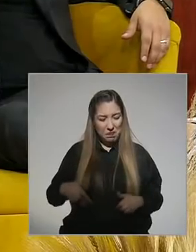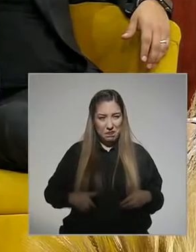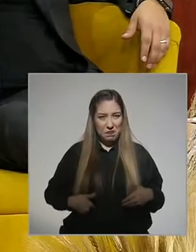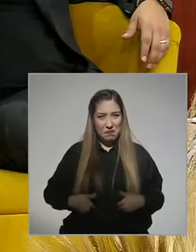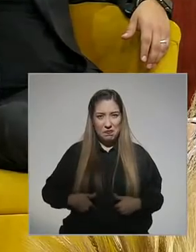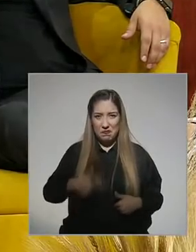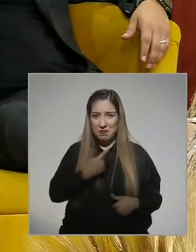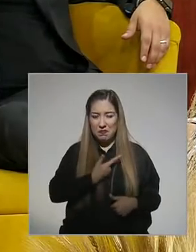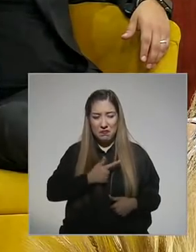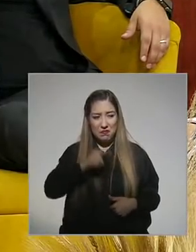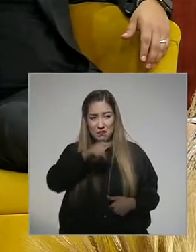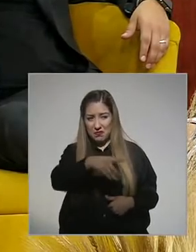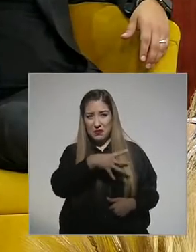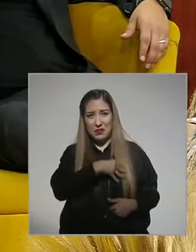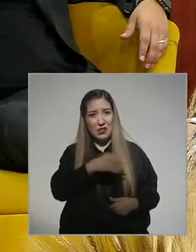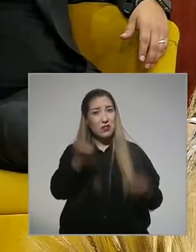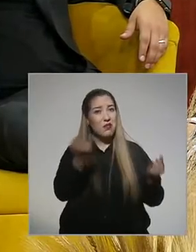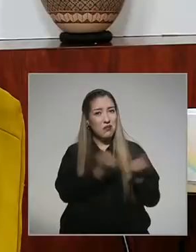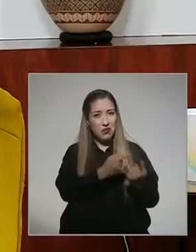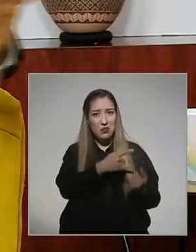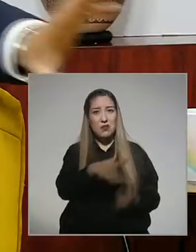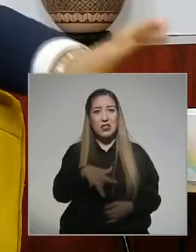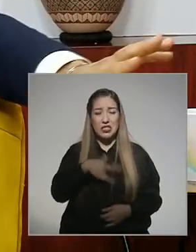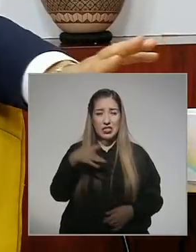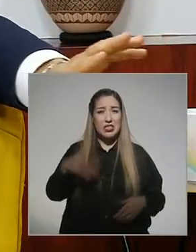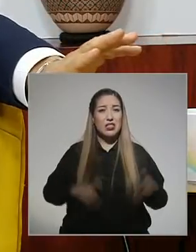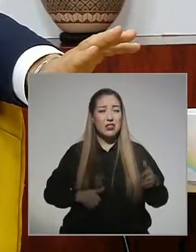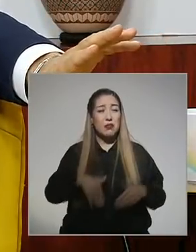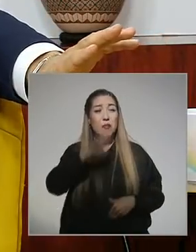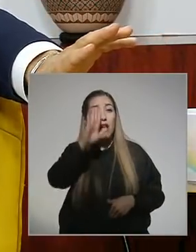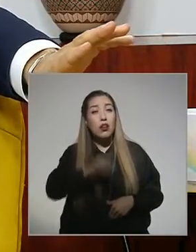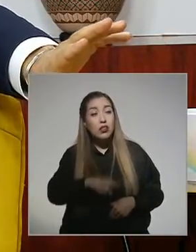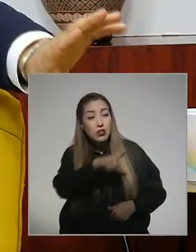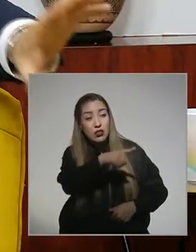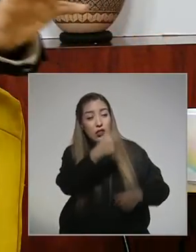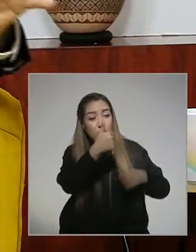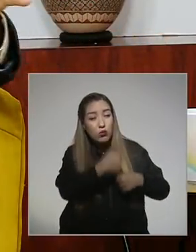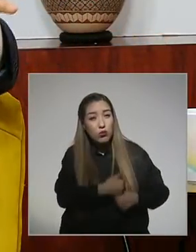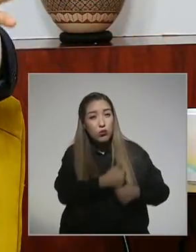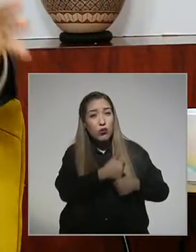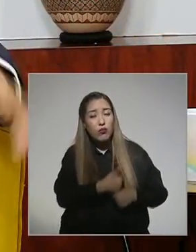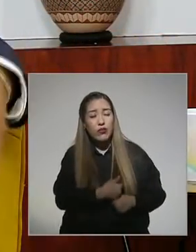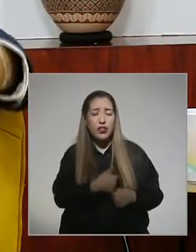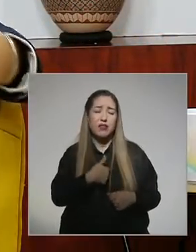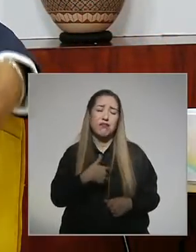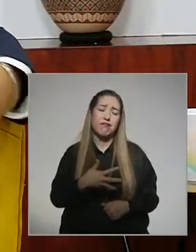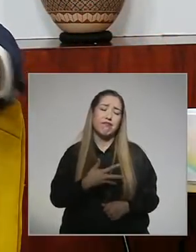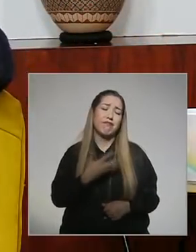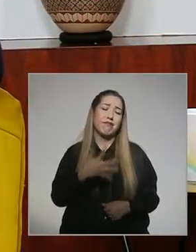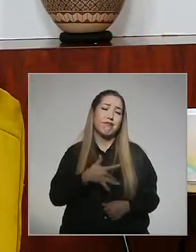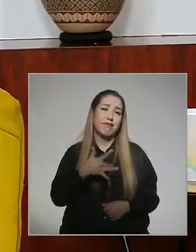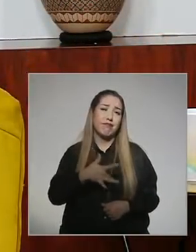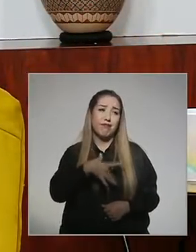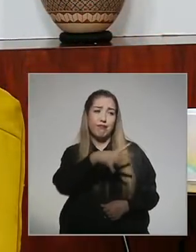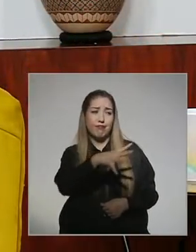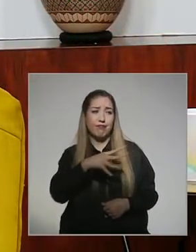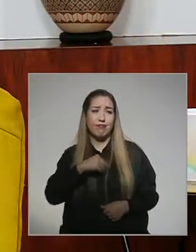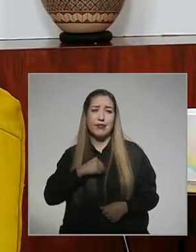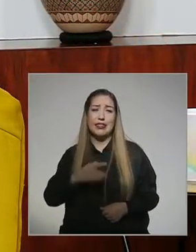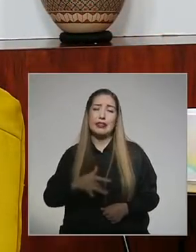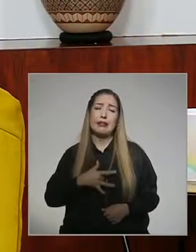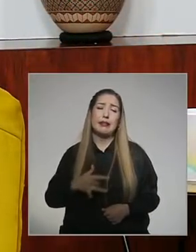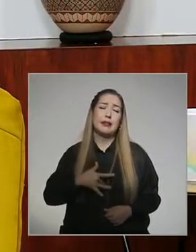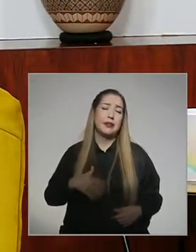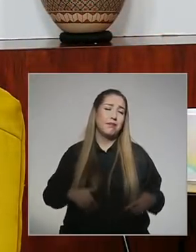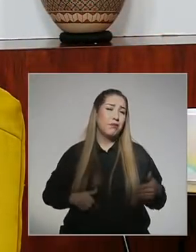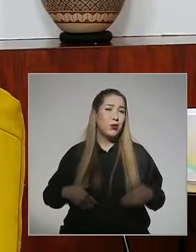incomodidad que está teniendo nuestro hijo o el aparente sufrimiento. el que sufra el hijo desde la perspectiva,